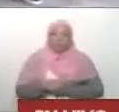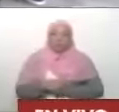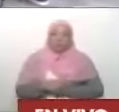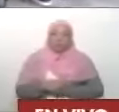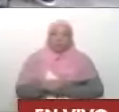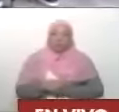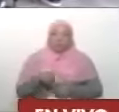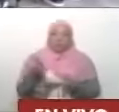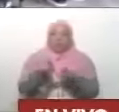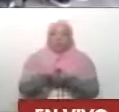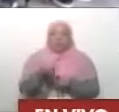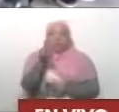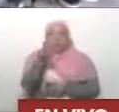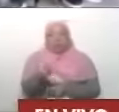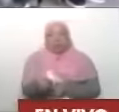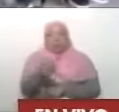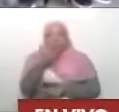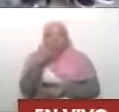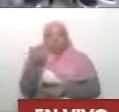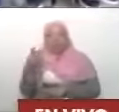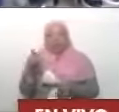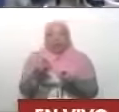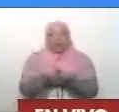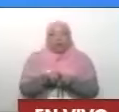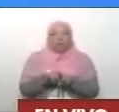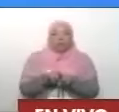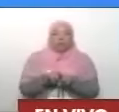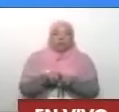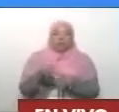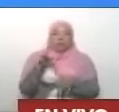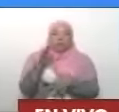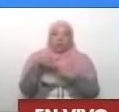Bueno, Mervin, tú eres arquitecto